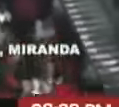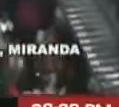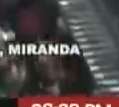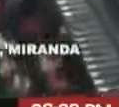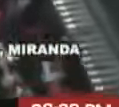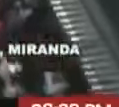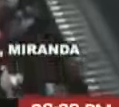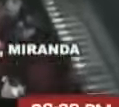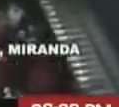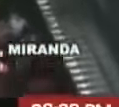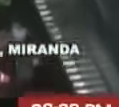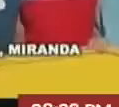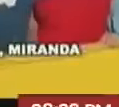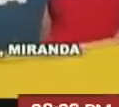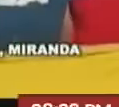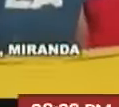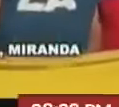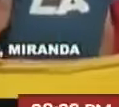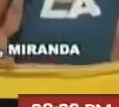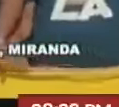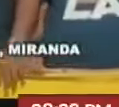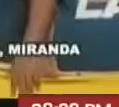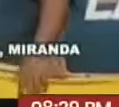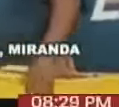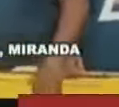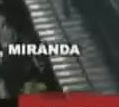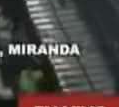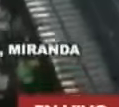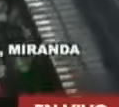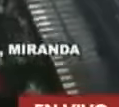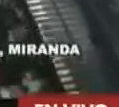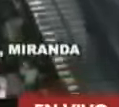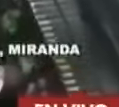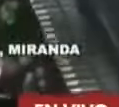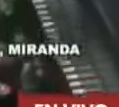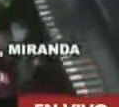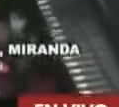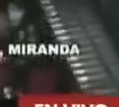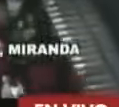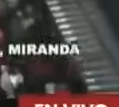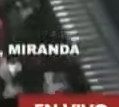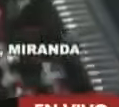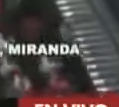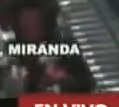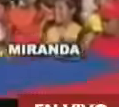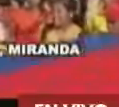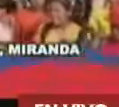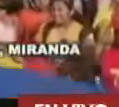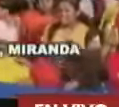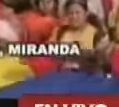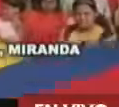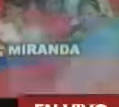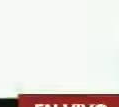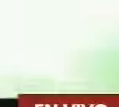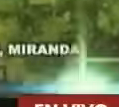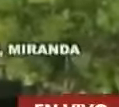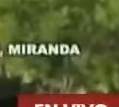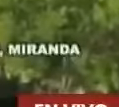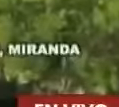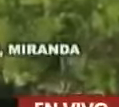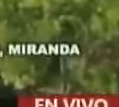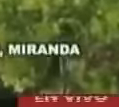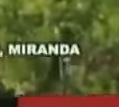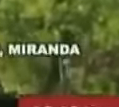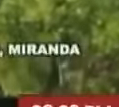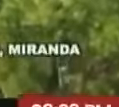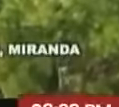barrios. Gracias a nuestro presidente Nicolás Maduro, porque solamente en revolución se quiere al pueblo.